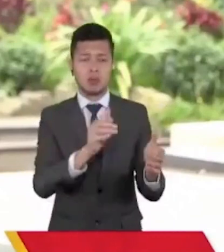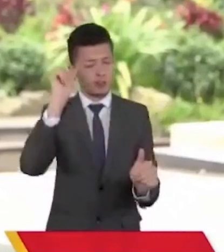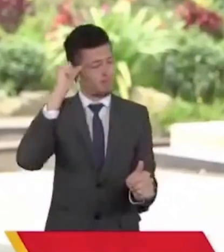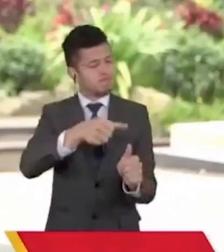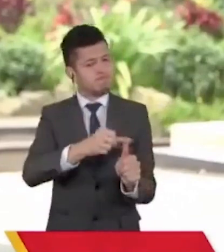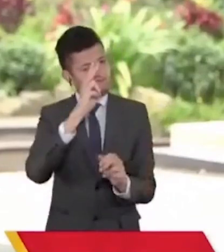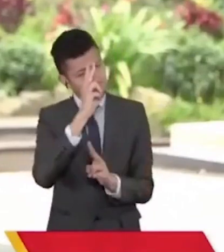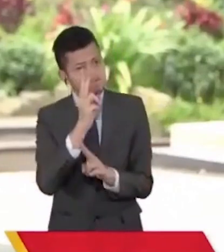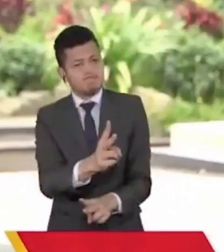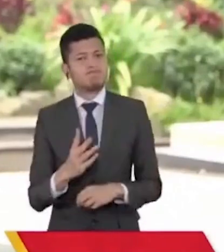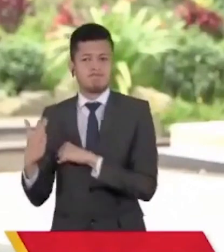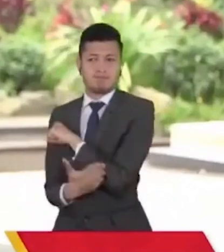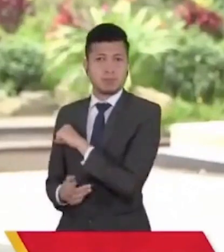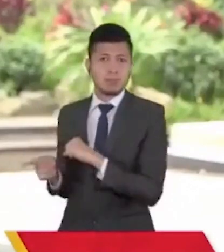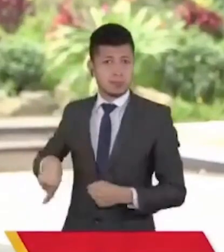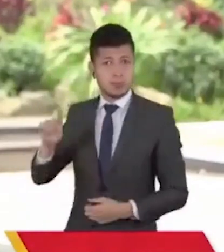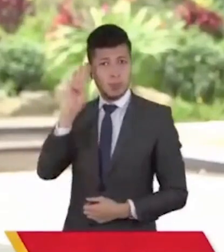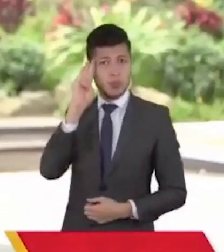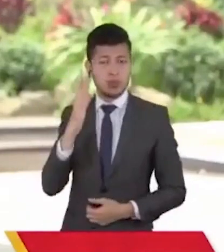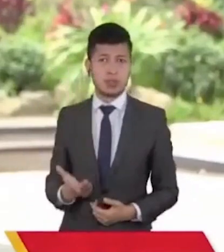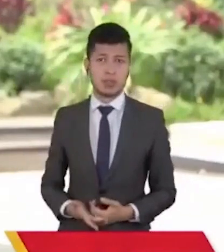Pero además de eso, apreciado señor presidente,